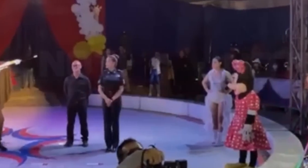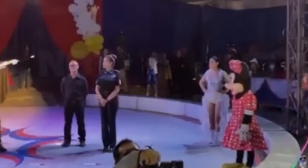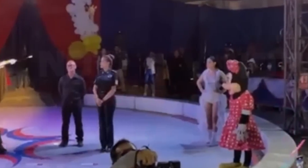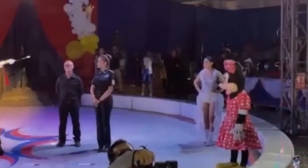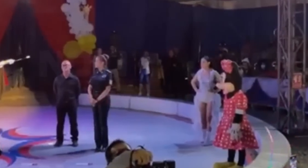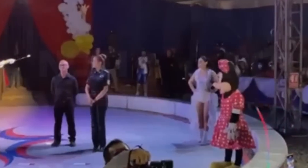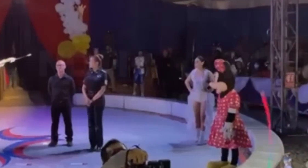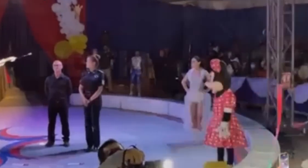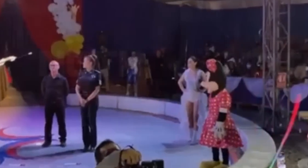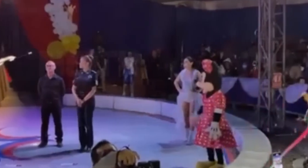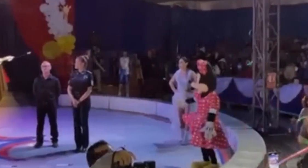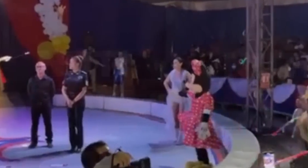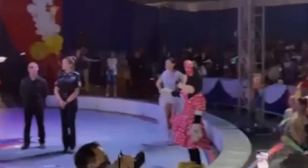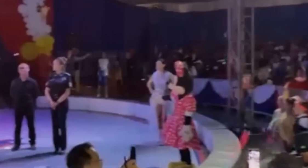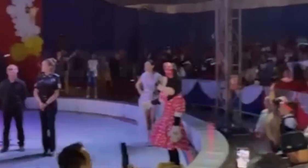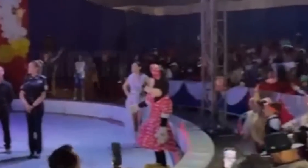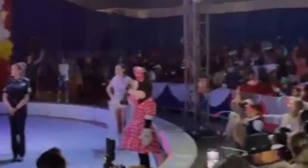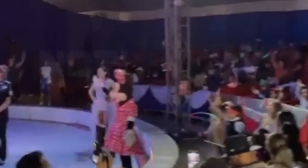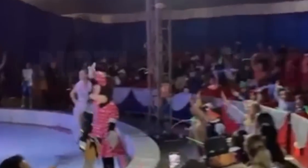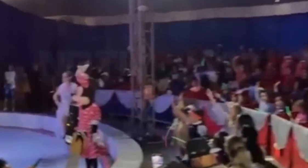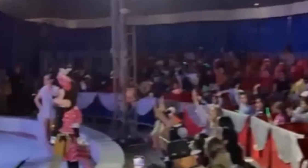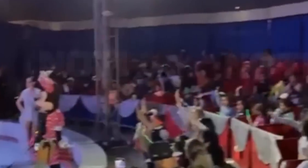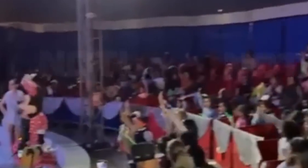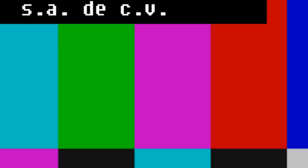Una, dos, tres.